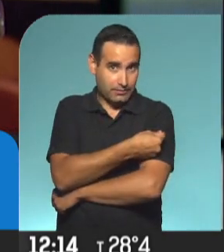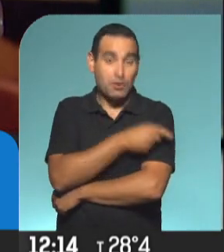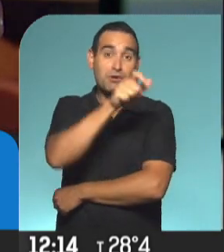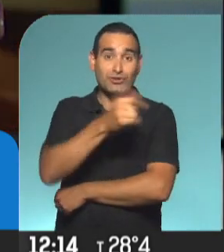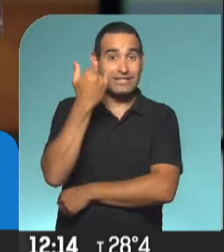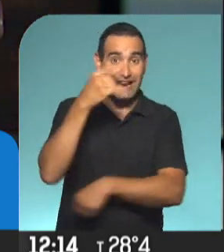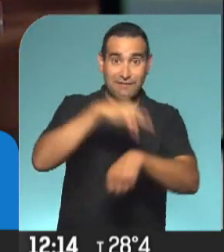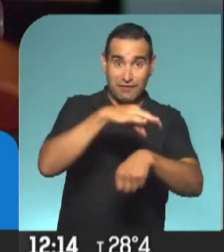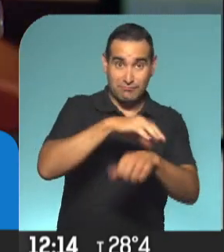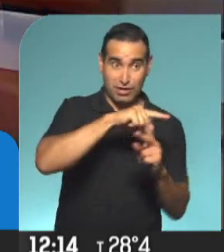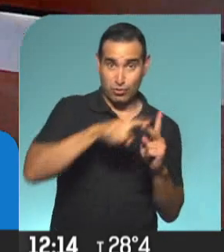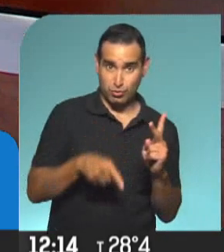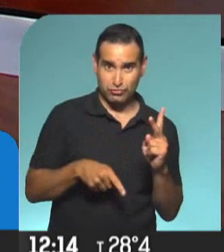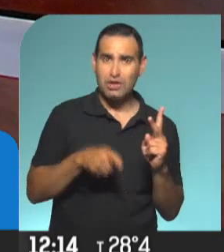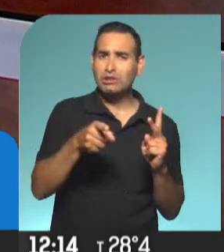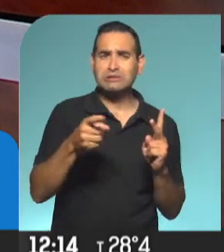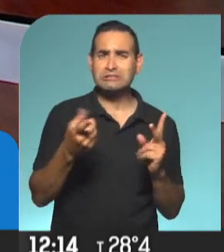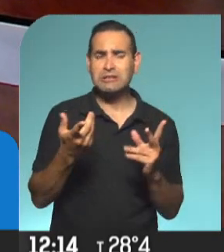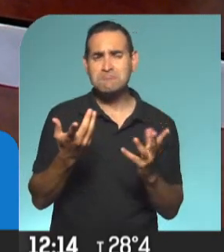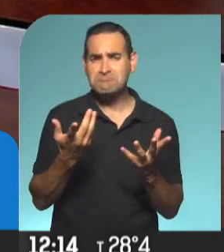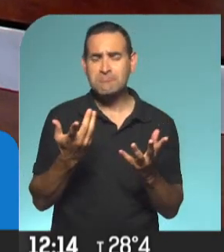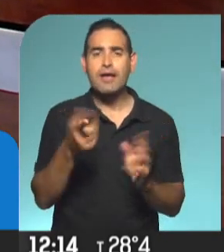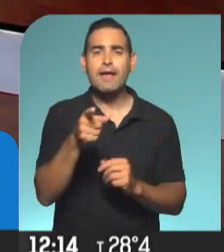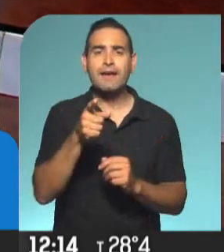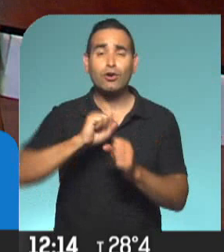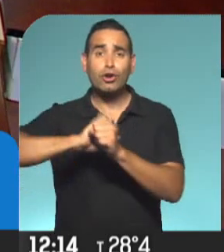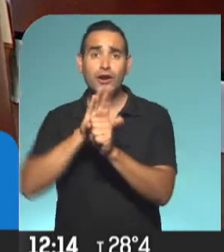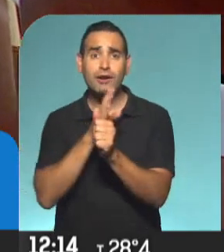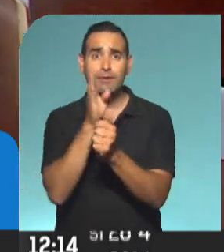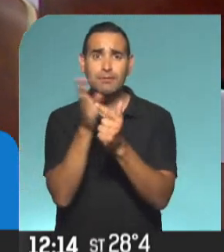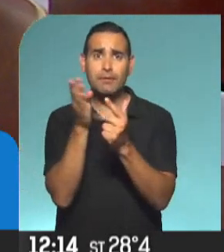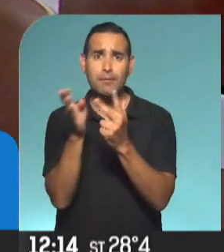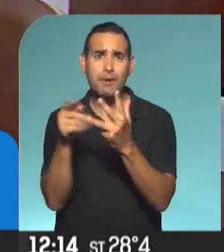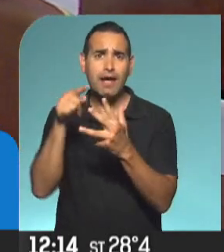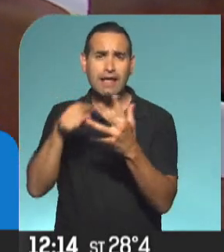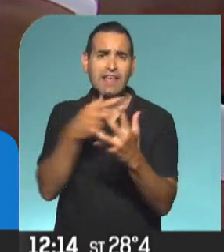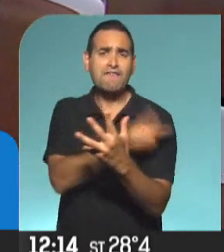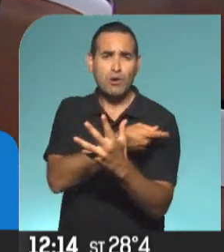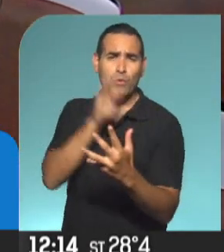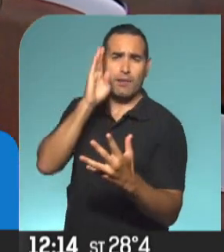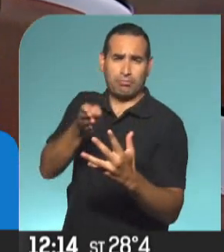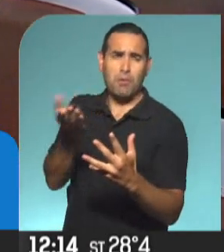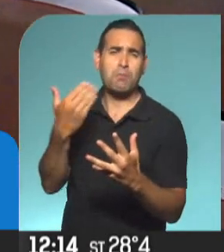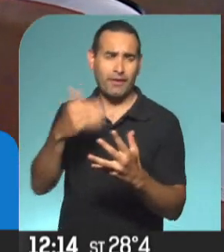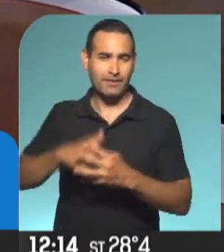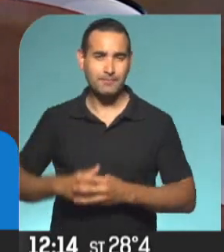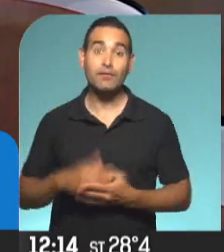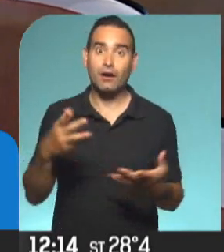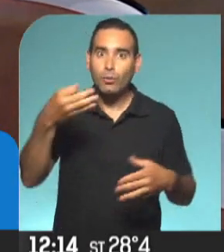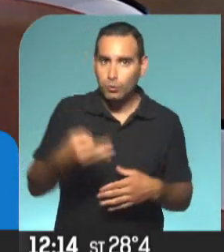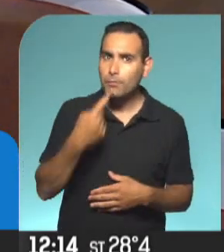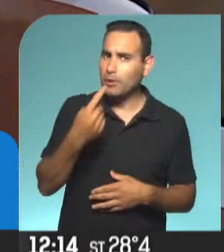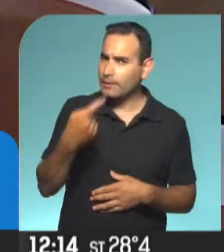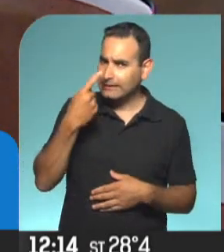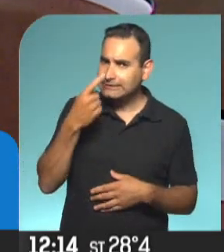COVID. Así que no hay que temer que este virus escape a la vacuna, escape a la protección de la vacuna. Quería preguntar, que es interesante lo